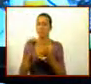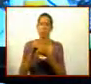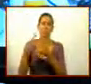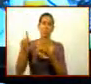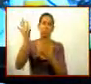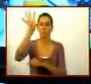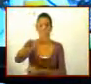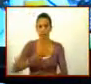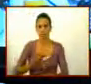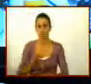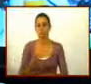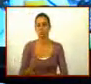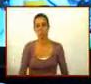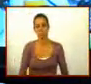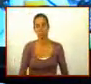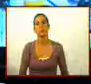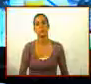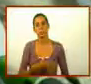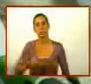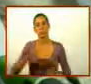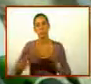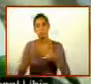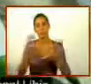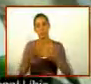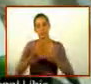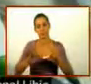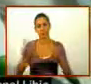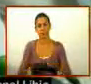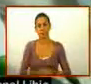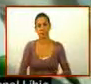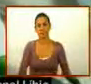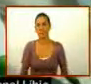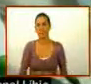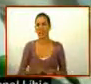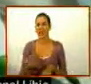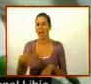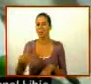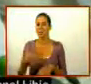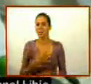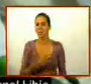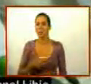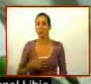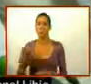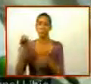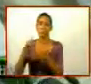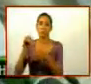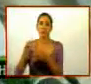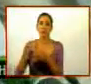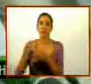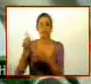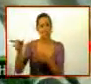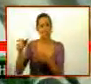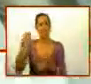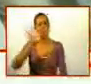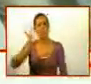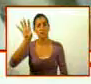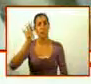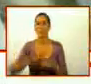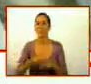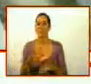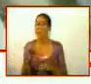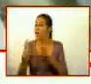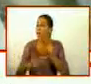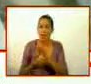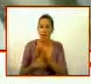extranjera y la llaman a la paz. Lo más grave que puede suceder es una intervención ilegal en nuestro país, porque es